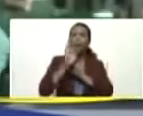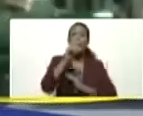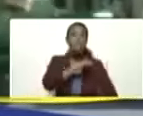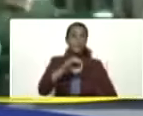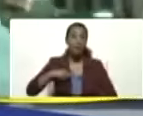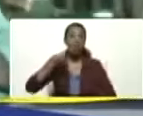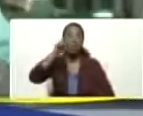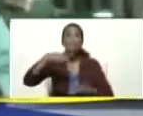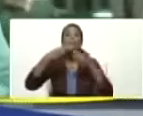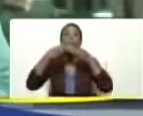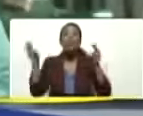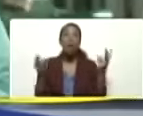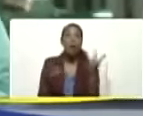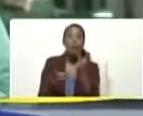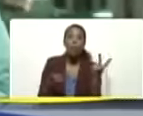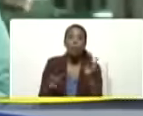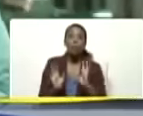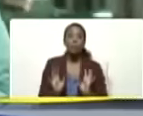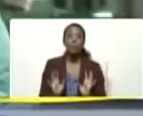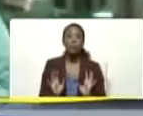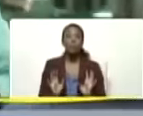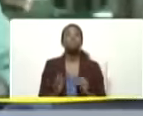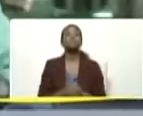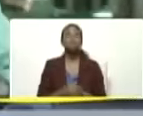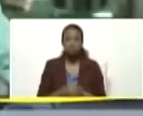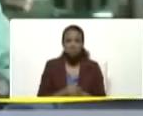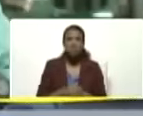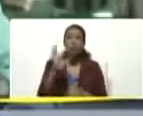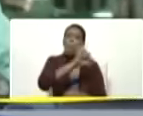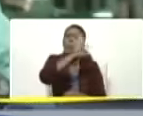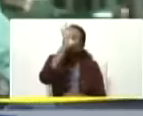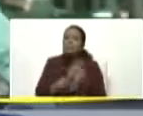privada y pública a un rango